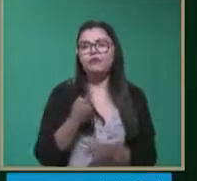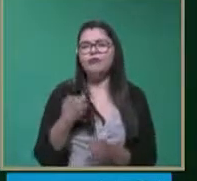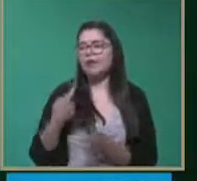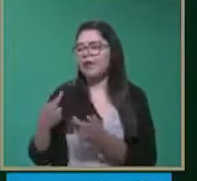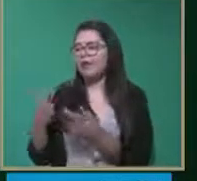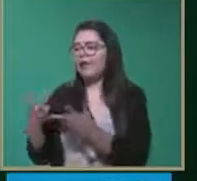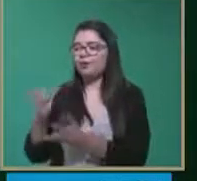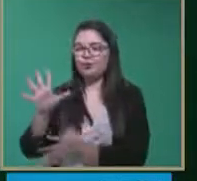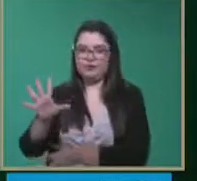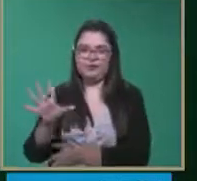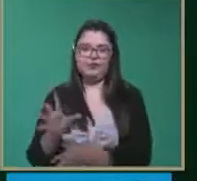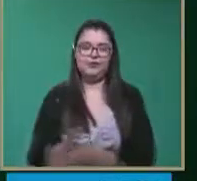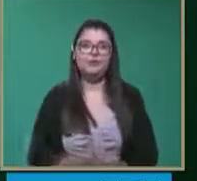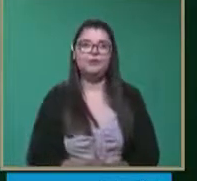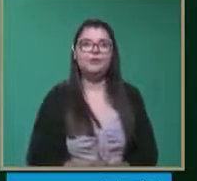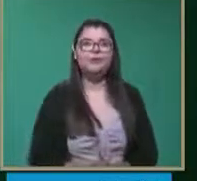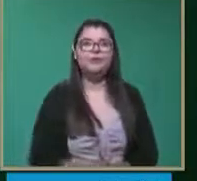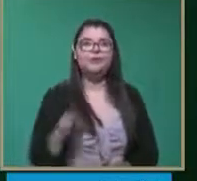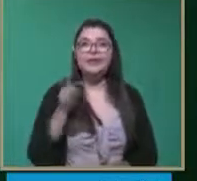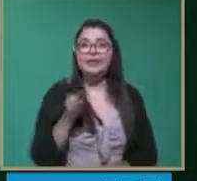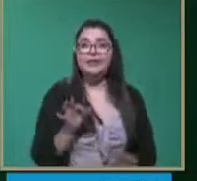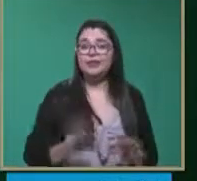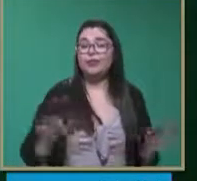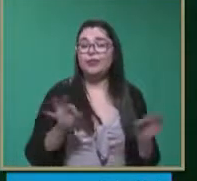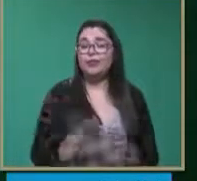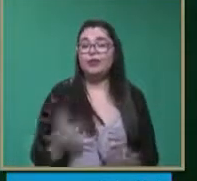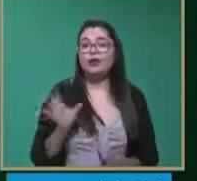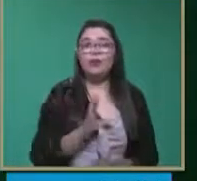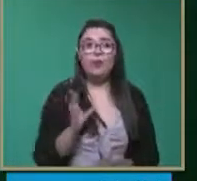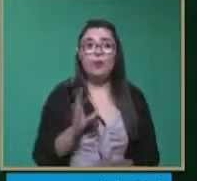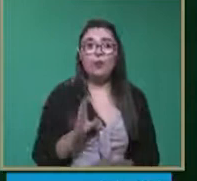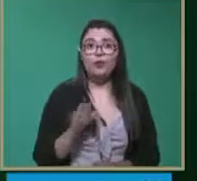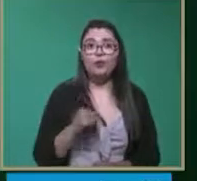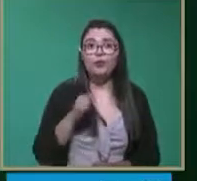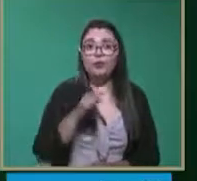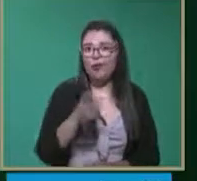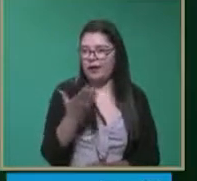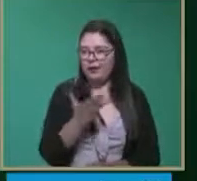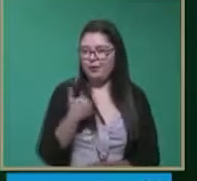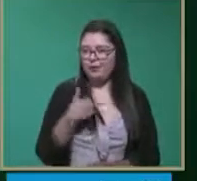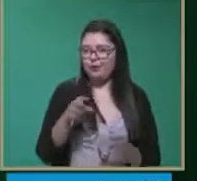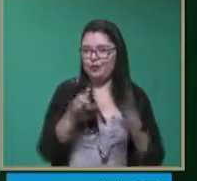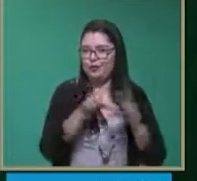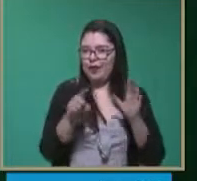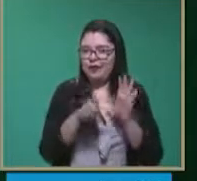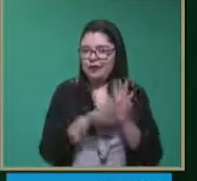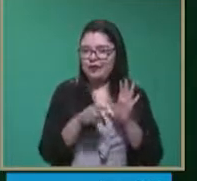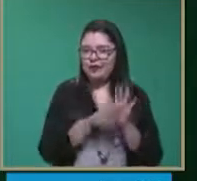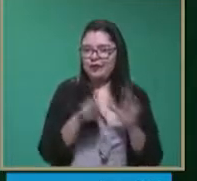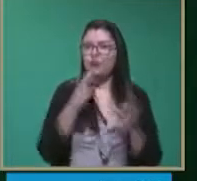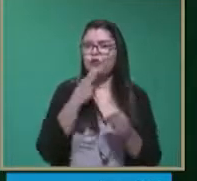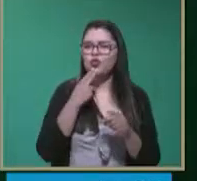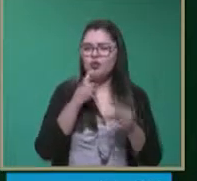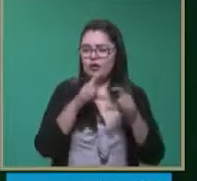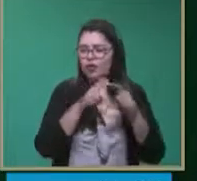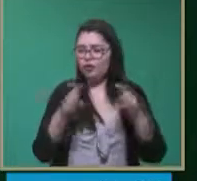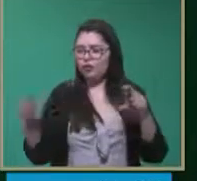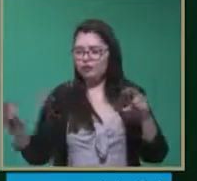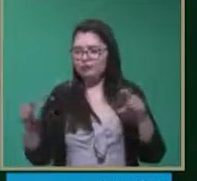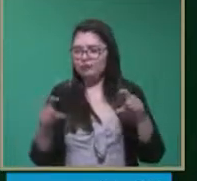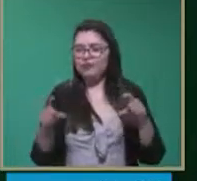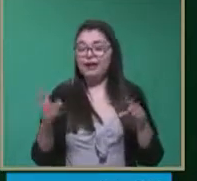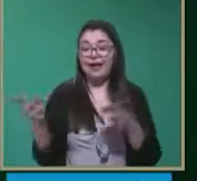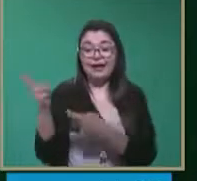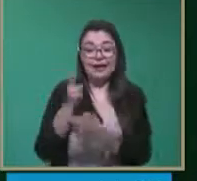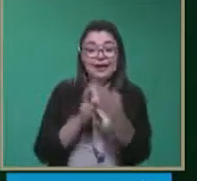es muy importante que reconozcan que al momento de hacer una resta y utilizar la recta, nos vamos a regresar. Y si